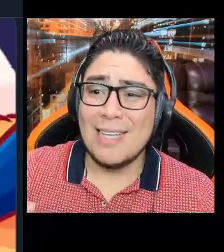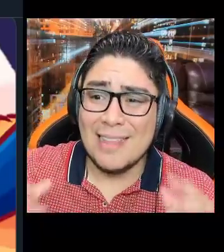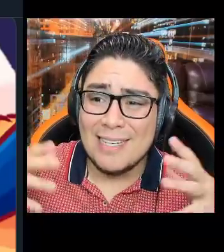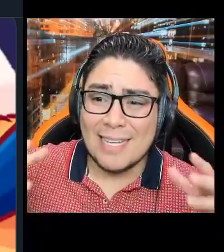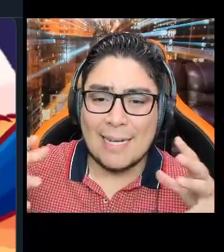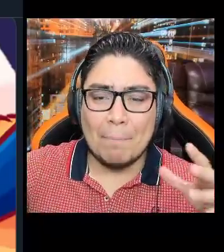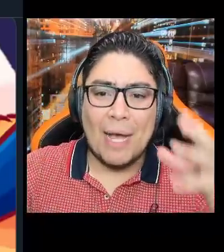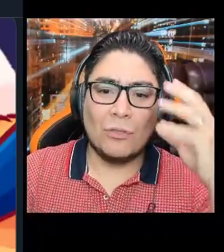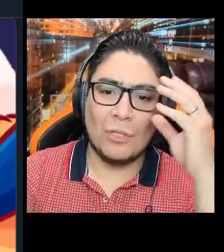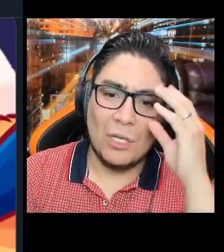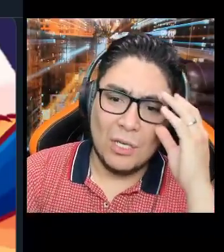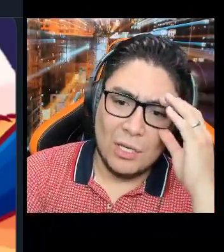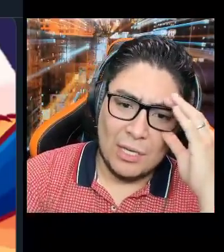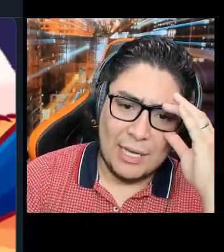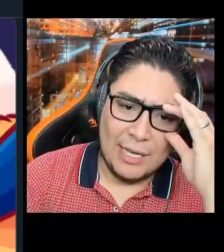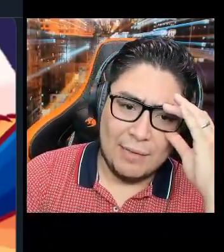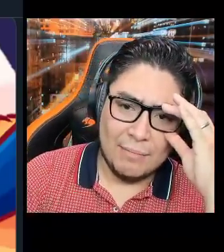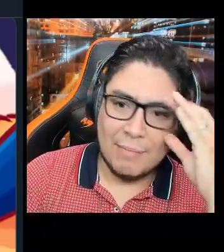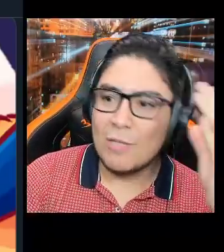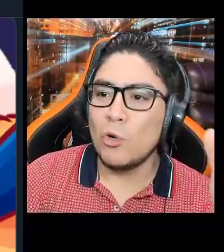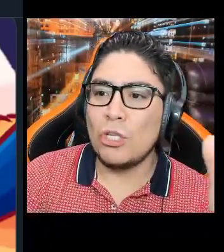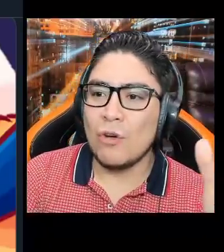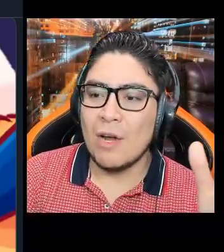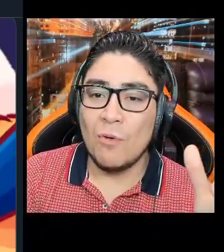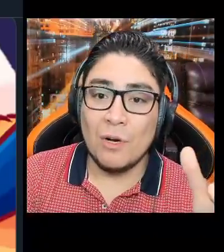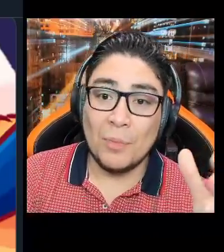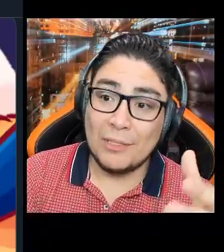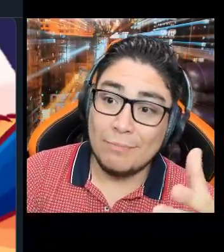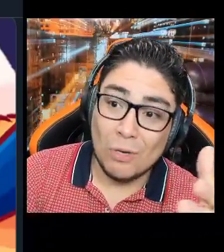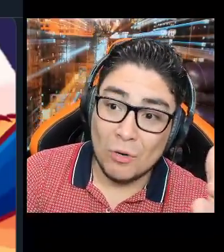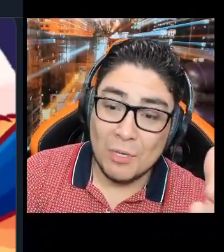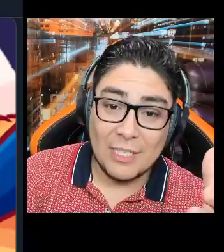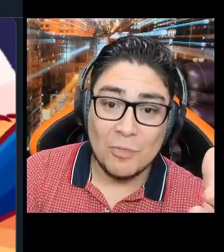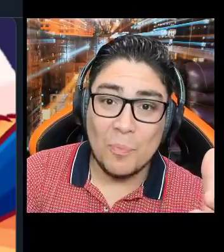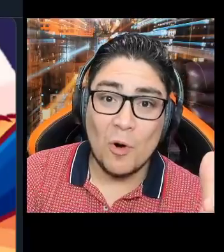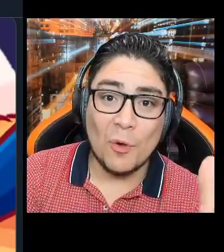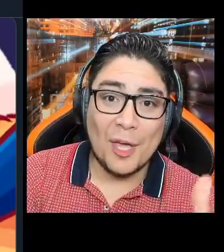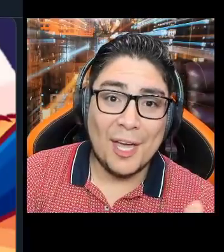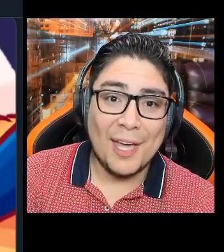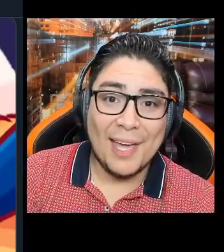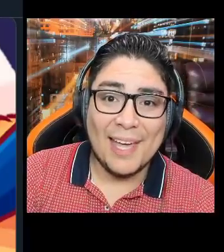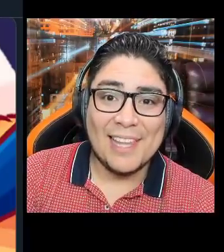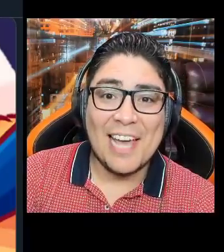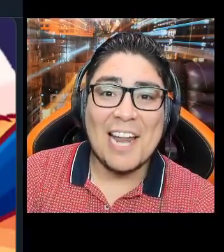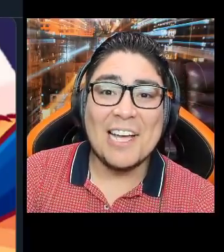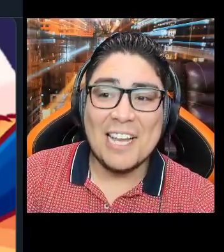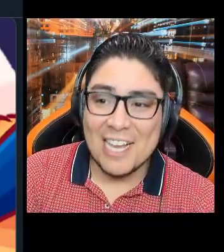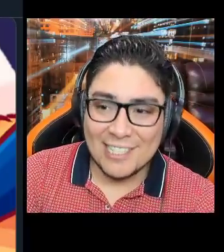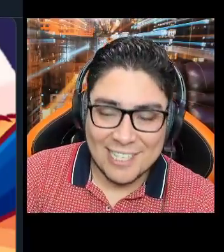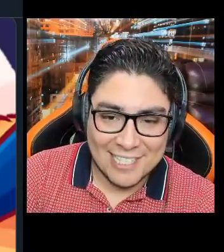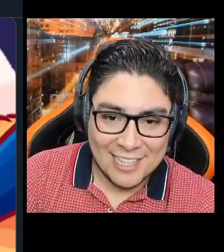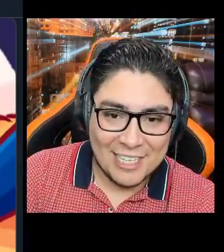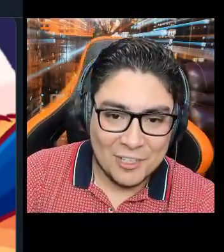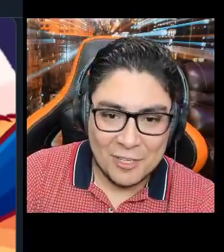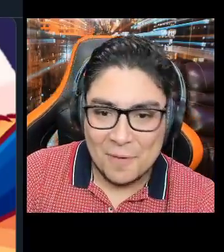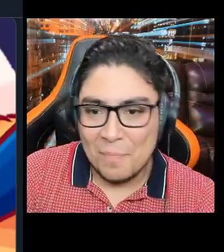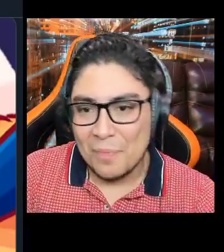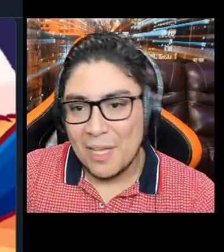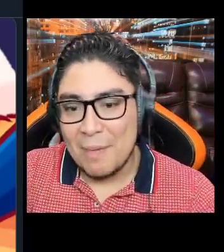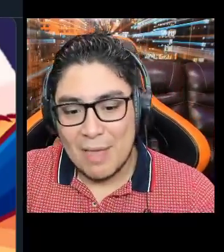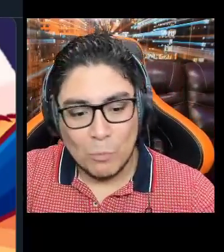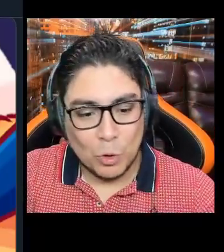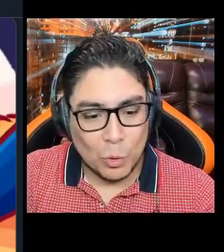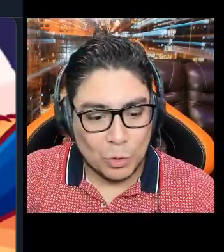sentirse atrapados es bonito que el gobierno pues por lo menos desde un poco de de alegrías en ese sentido